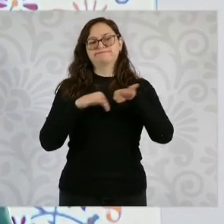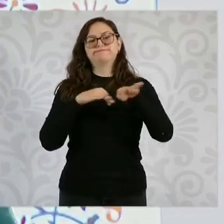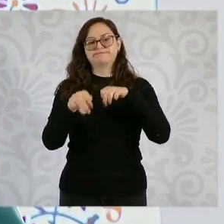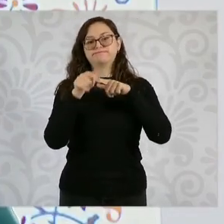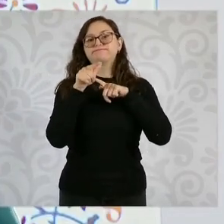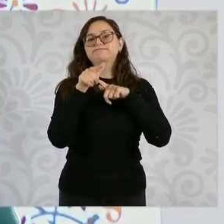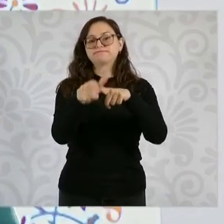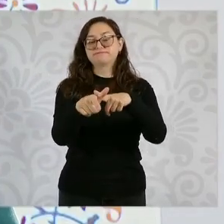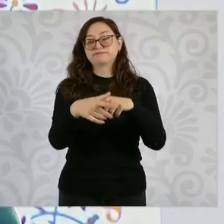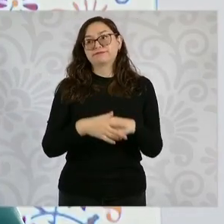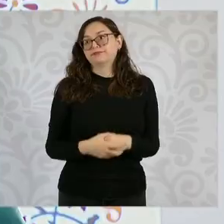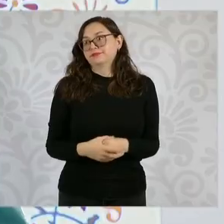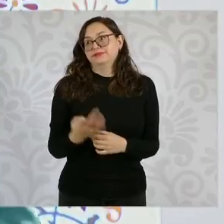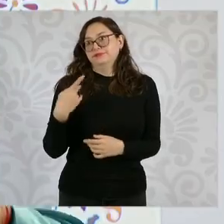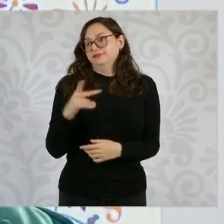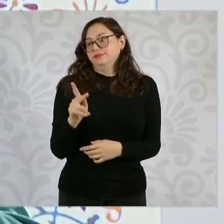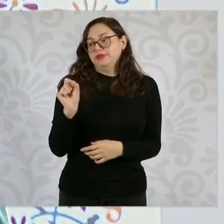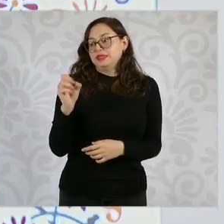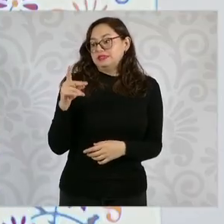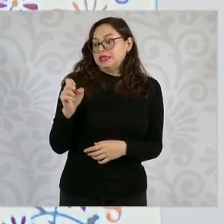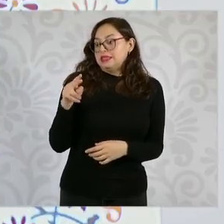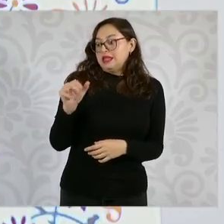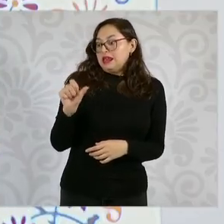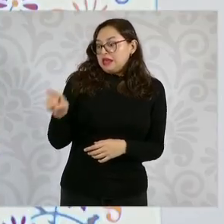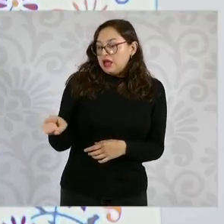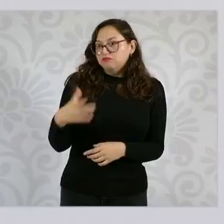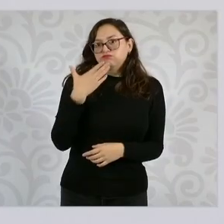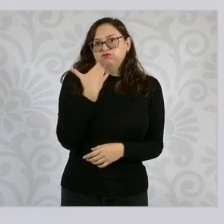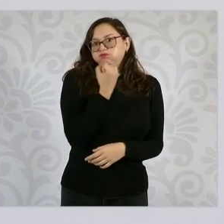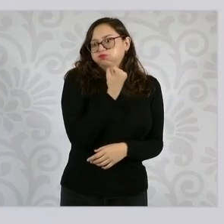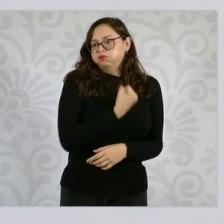porque son muy buenos. Cuesta la mitad,